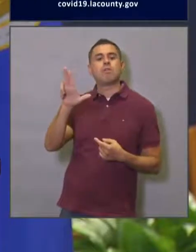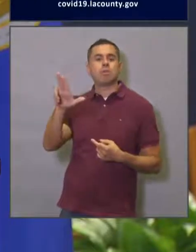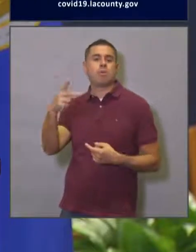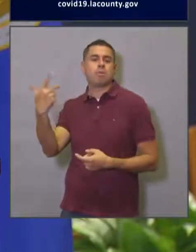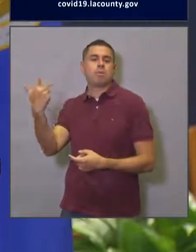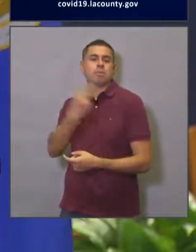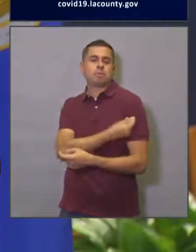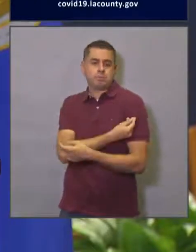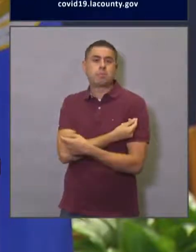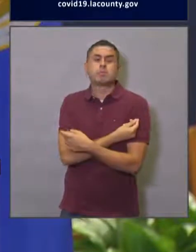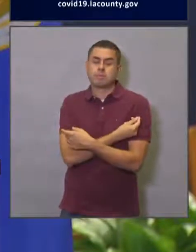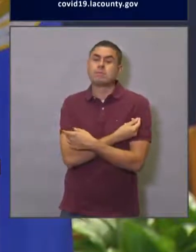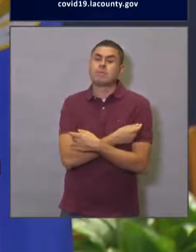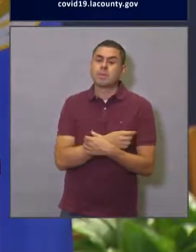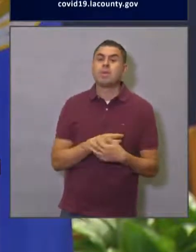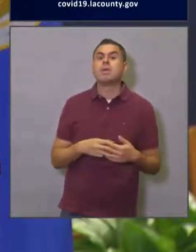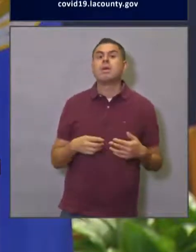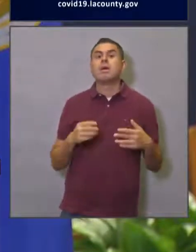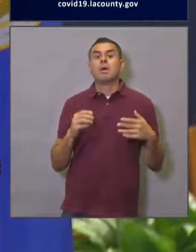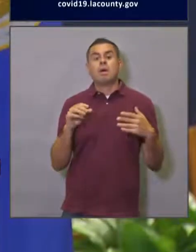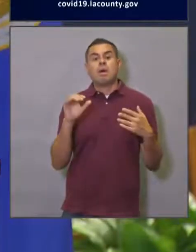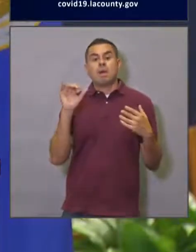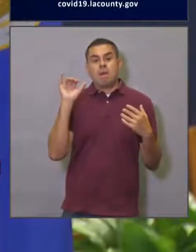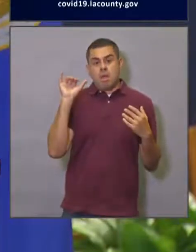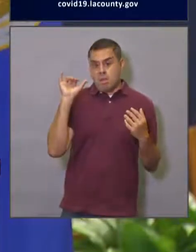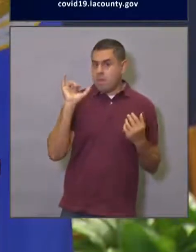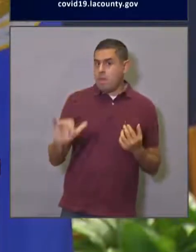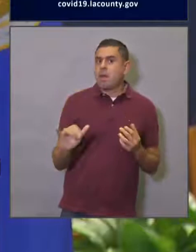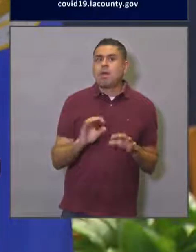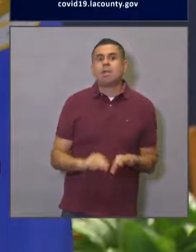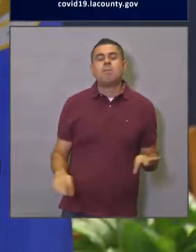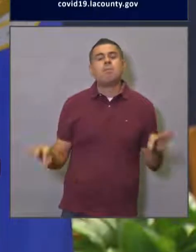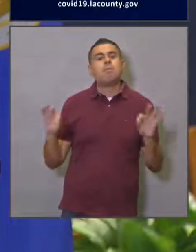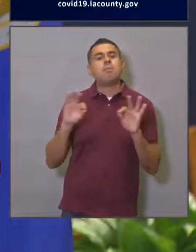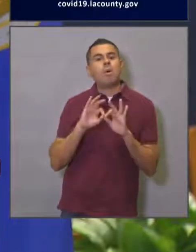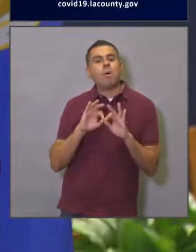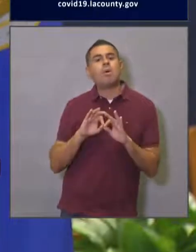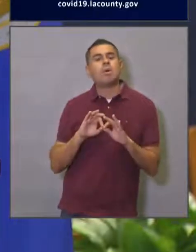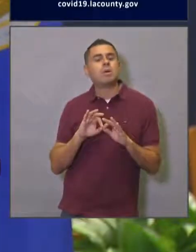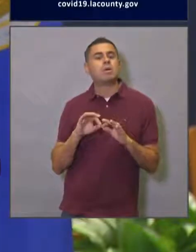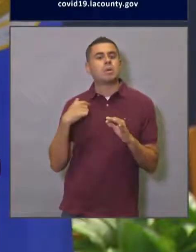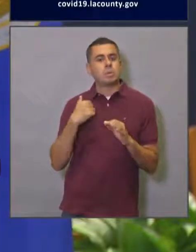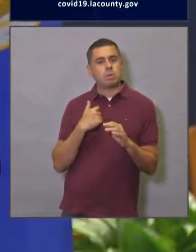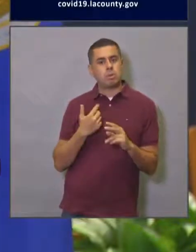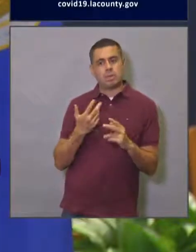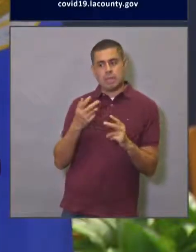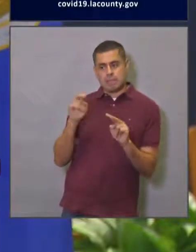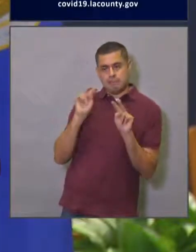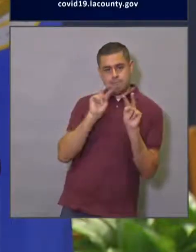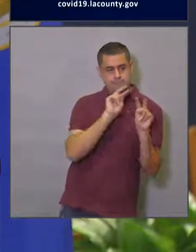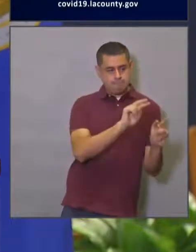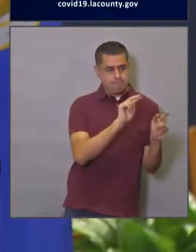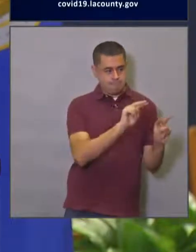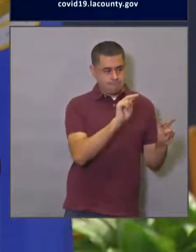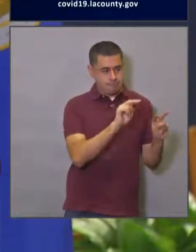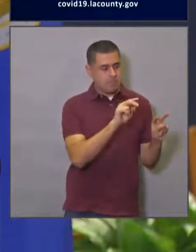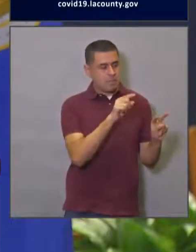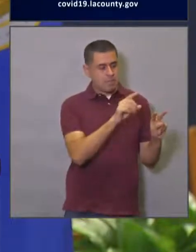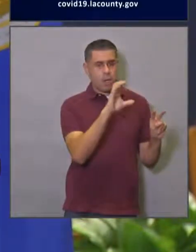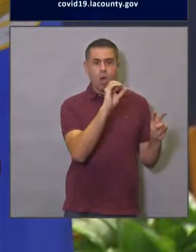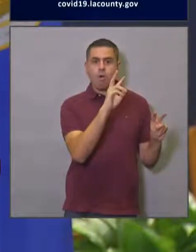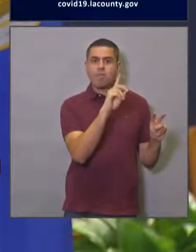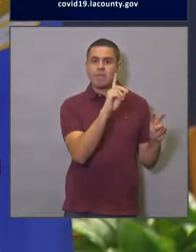a reducir la carga sobre el sistema de atención médica, ya que aquellos están atendiendo a los pacientes